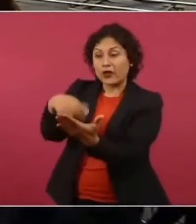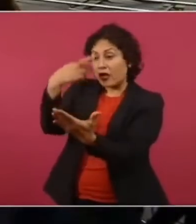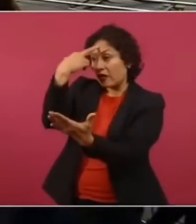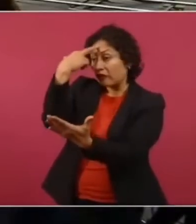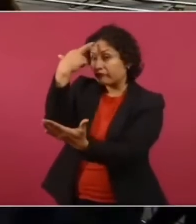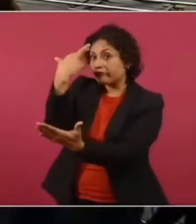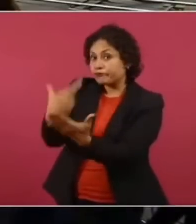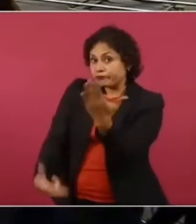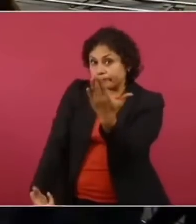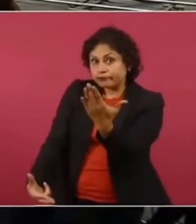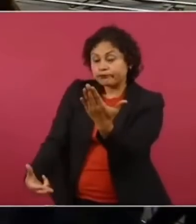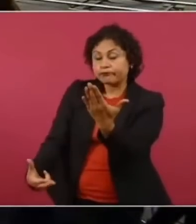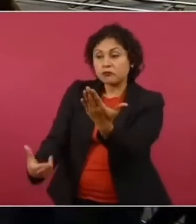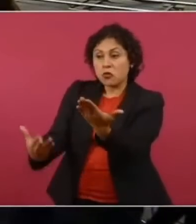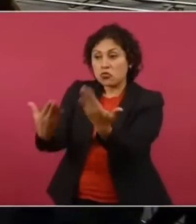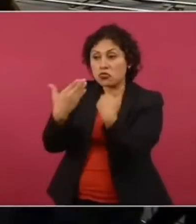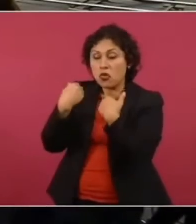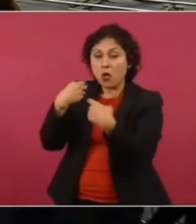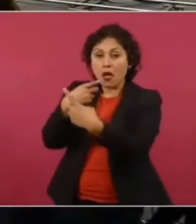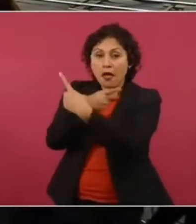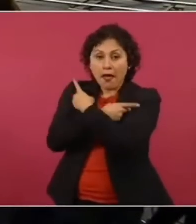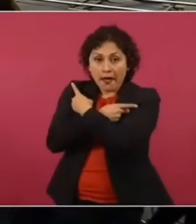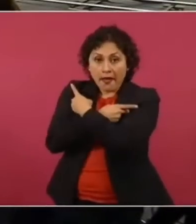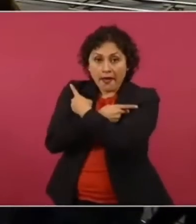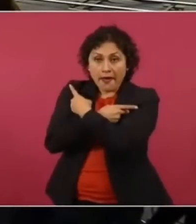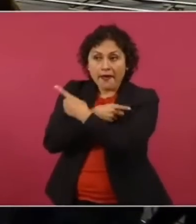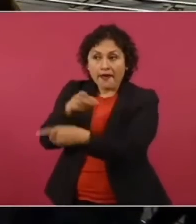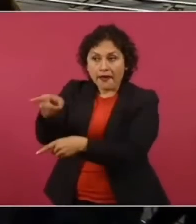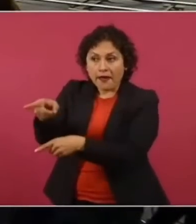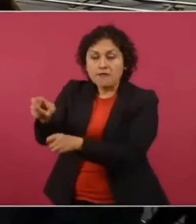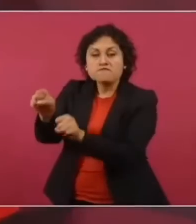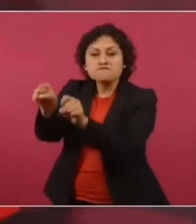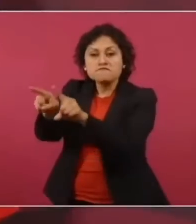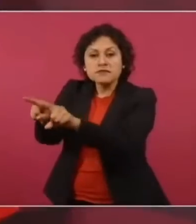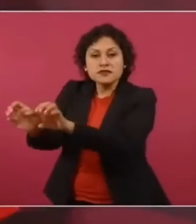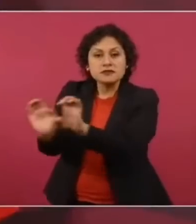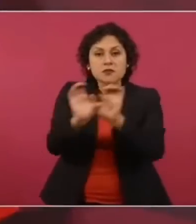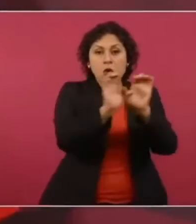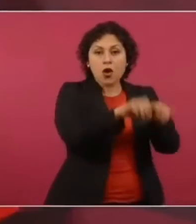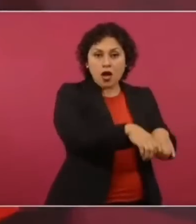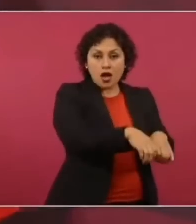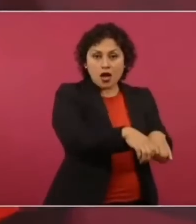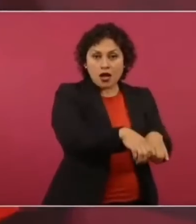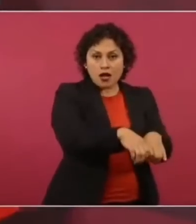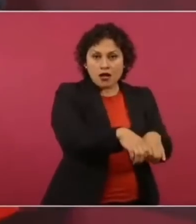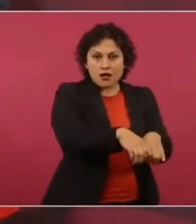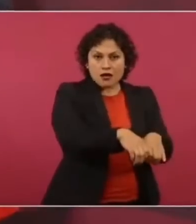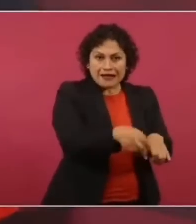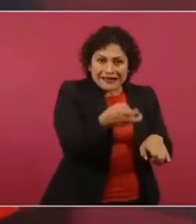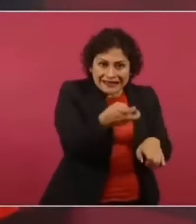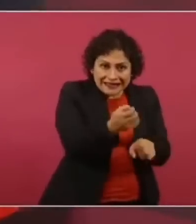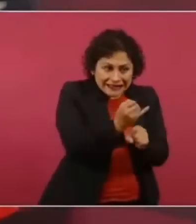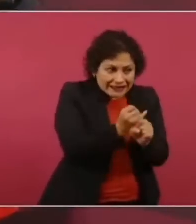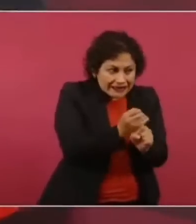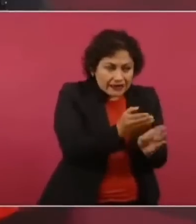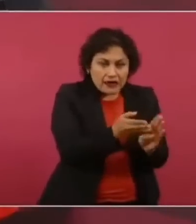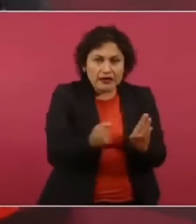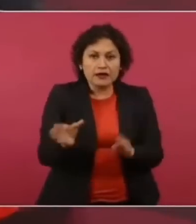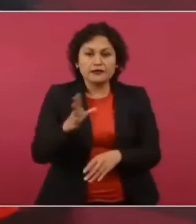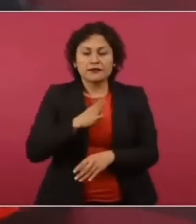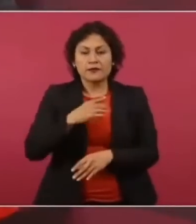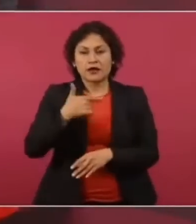ilegales, inmorales, en la época de García Luna? ¿Cómo el Poder Judicial va a